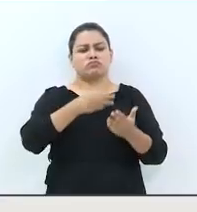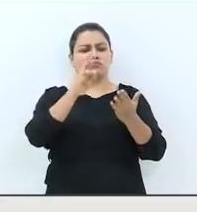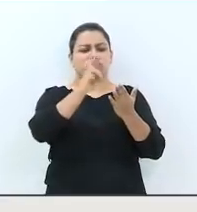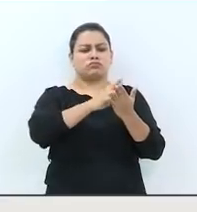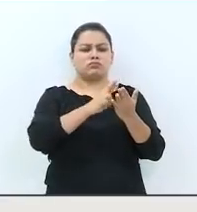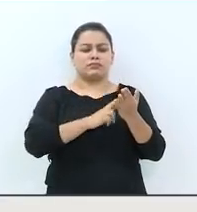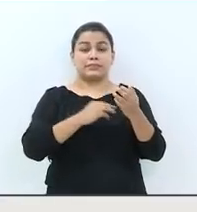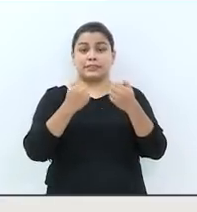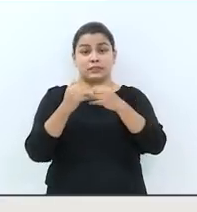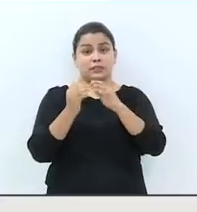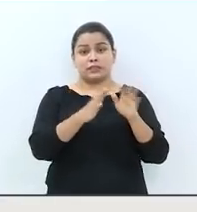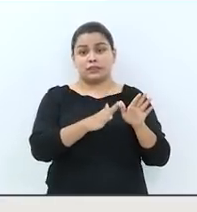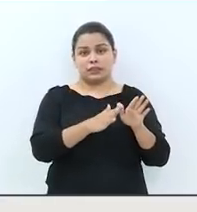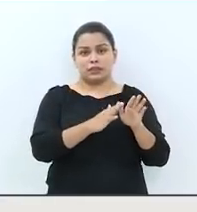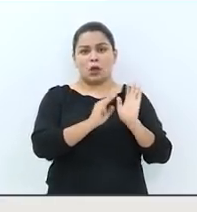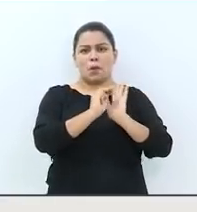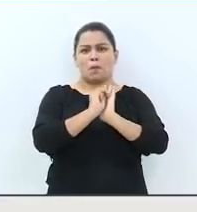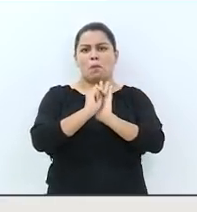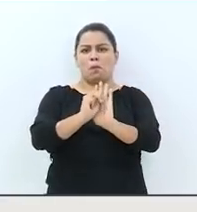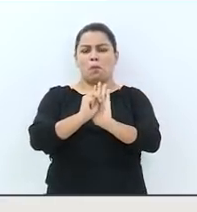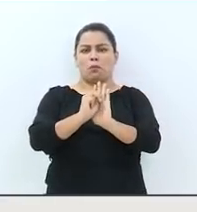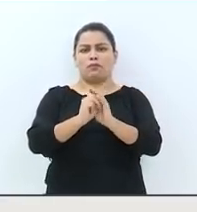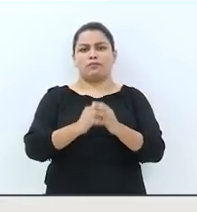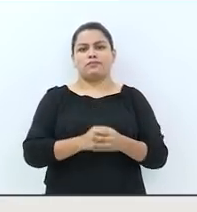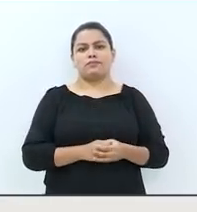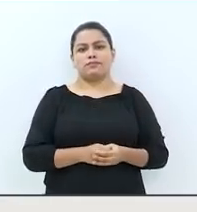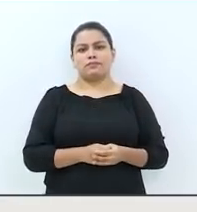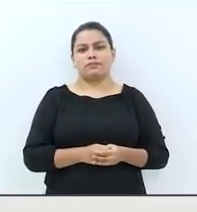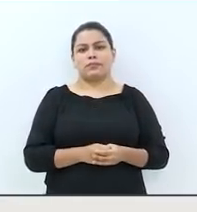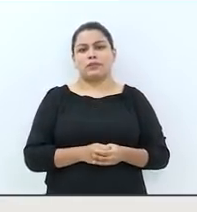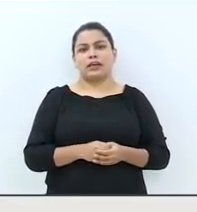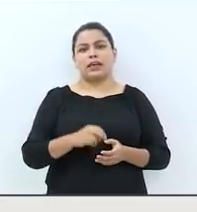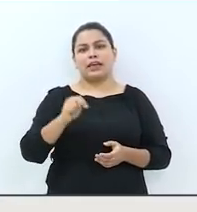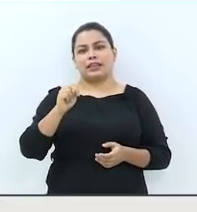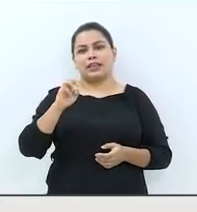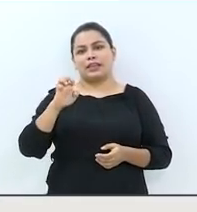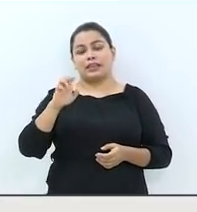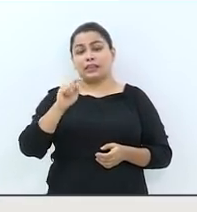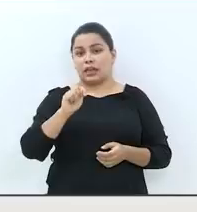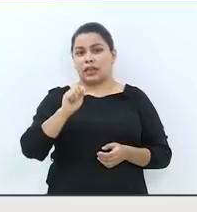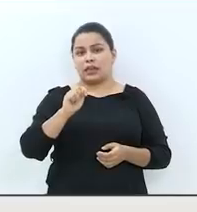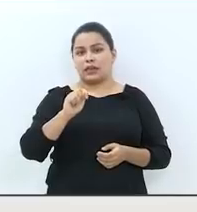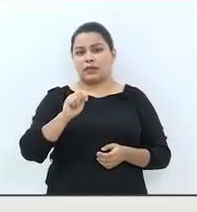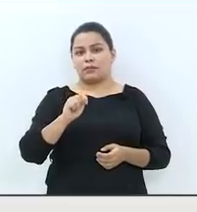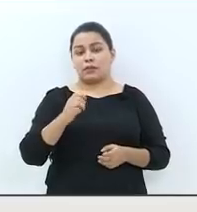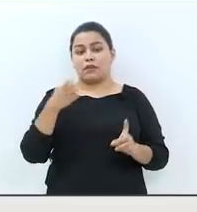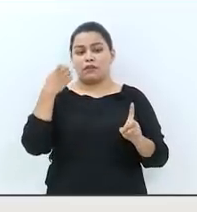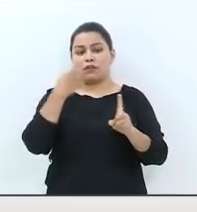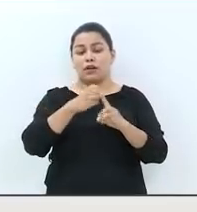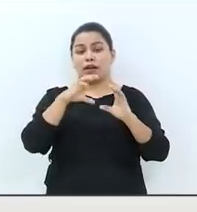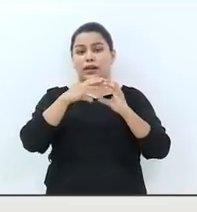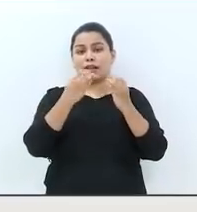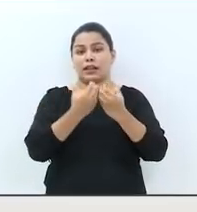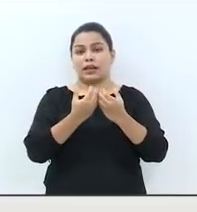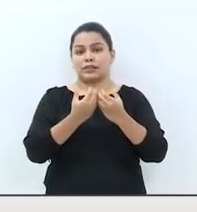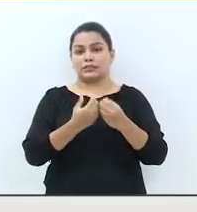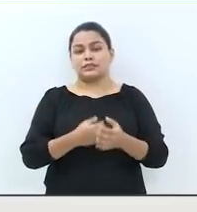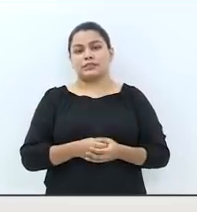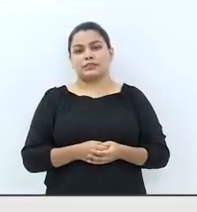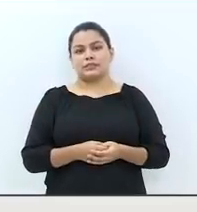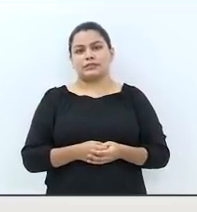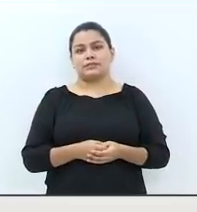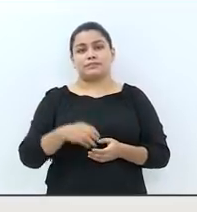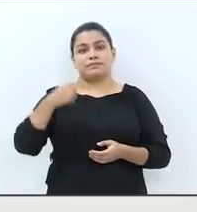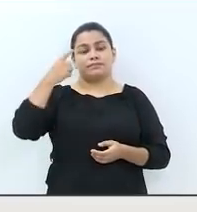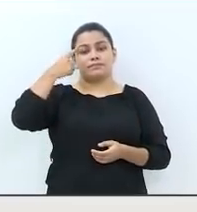pues diferentes modelos, el MET, el enfoque de clase, la idea o la